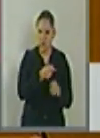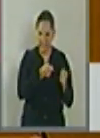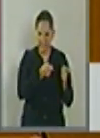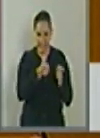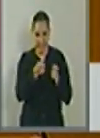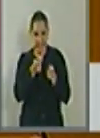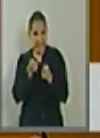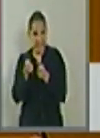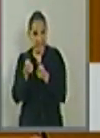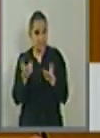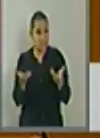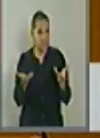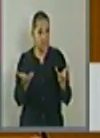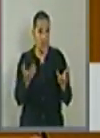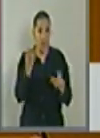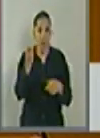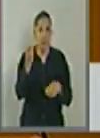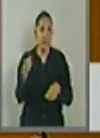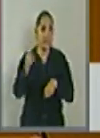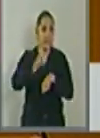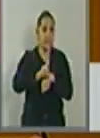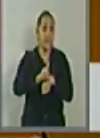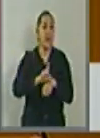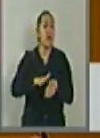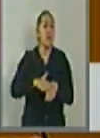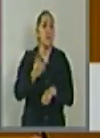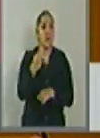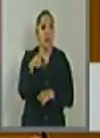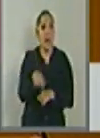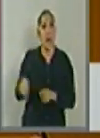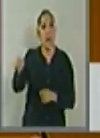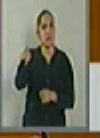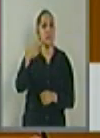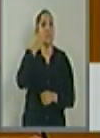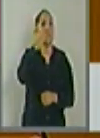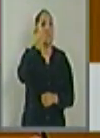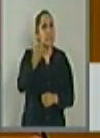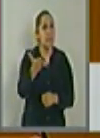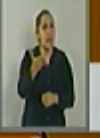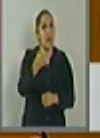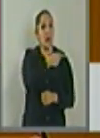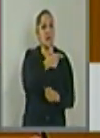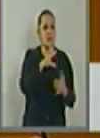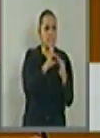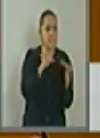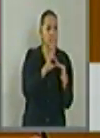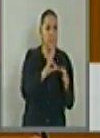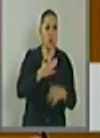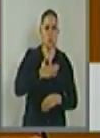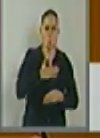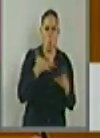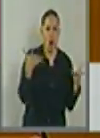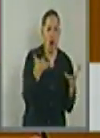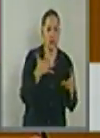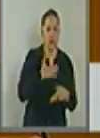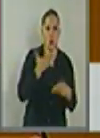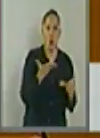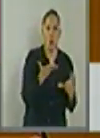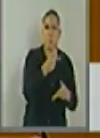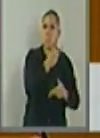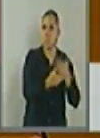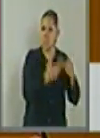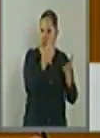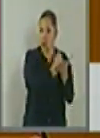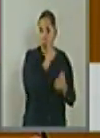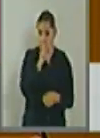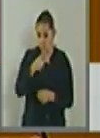probablemente, porque los que amenazaban con eso fueron los que ganaron. Los que perdimos, los reconocimos ese mismo